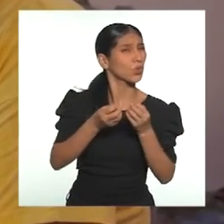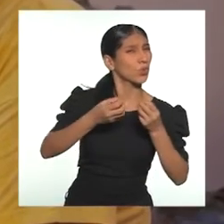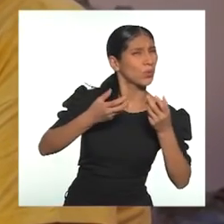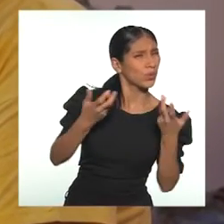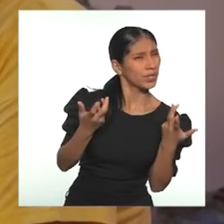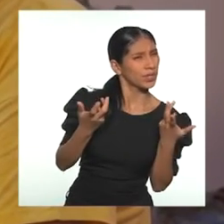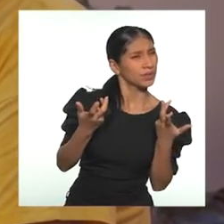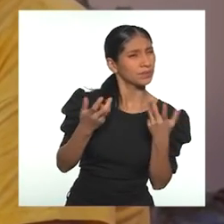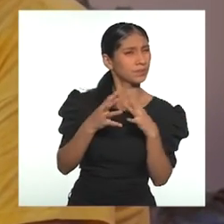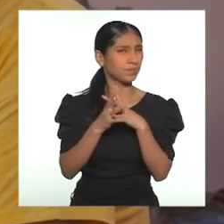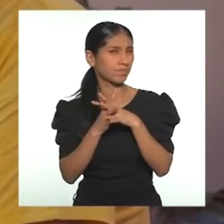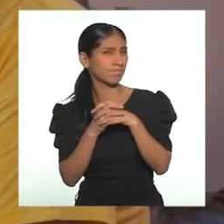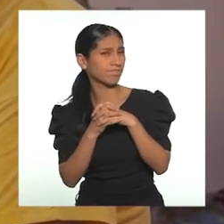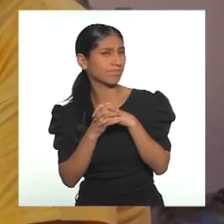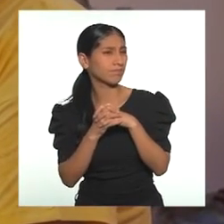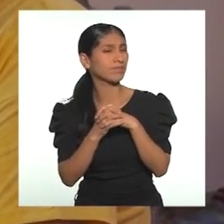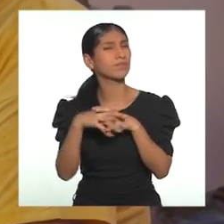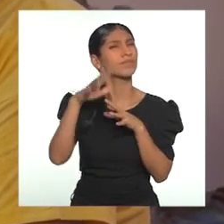¿Cómo era?